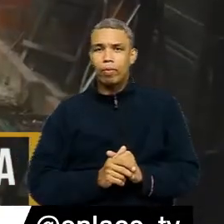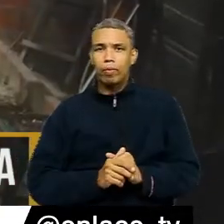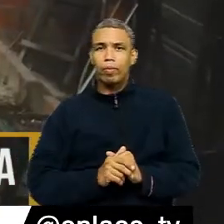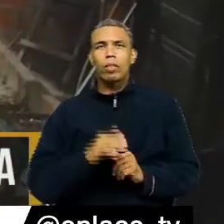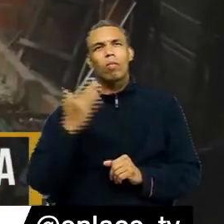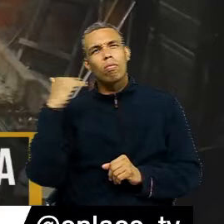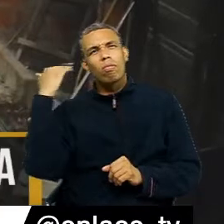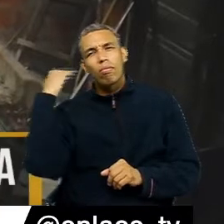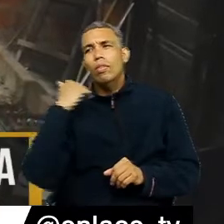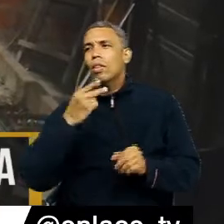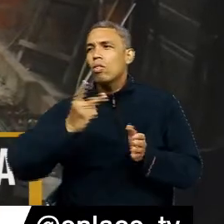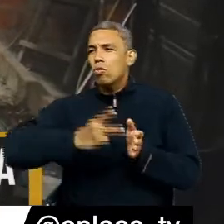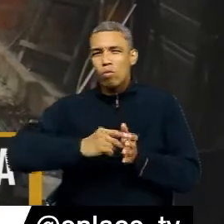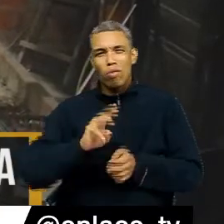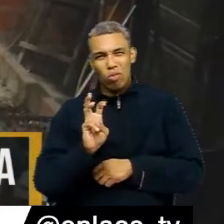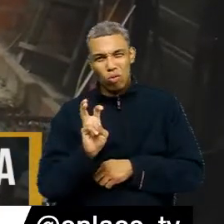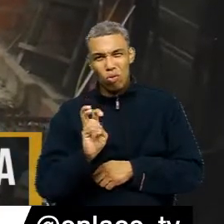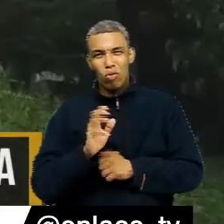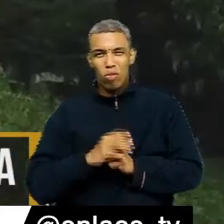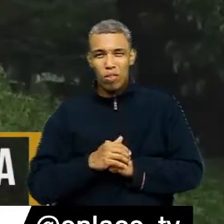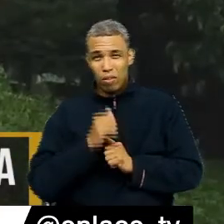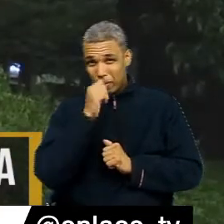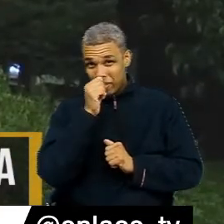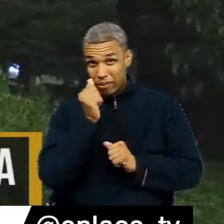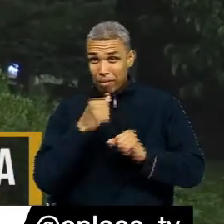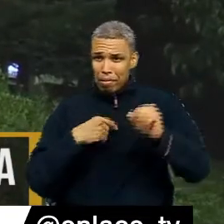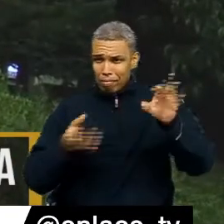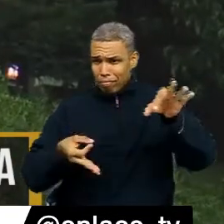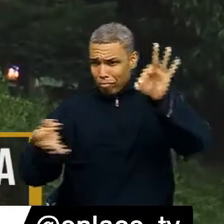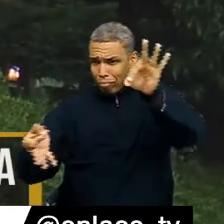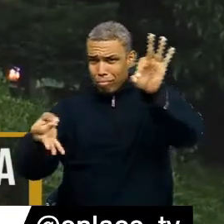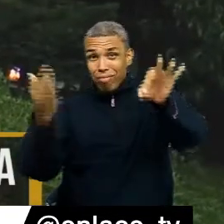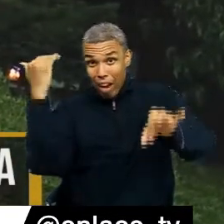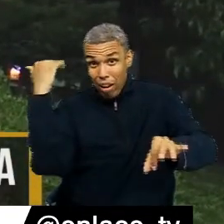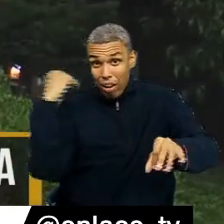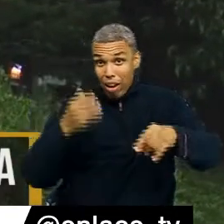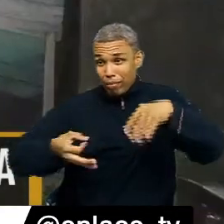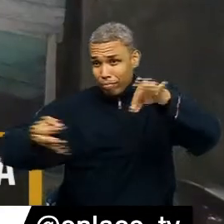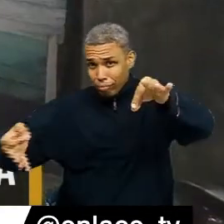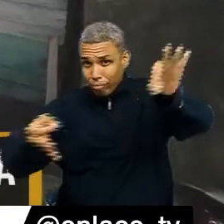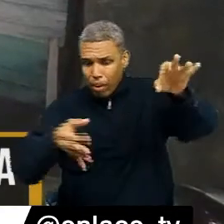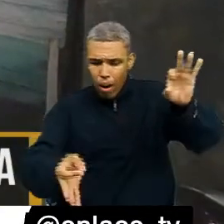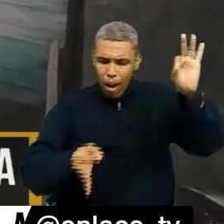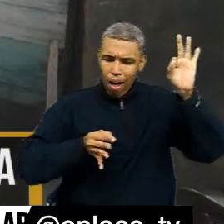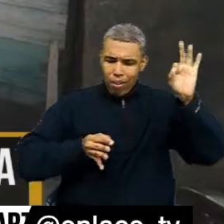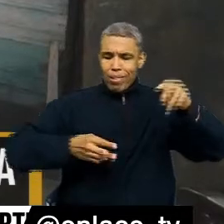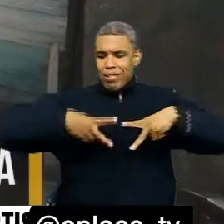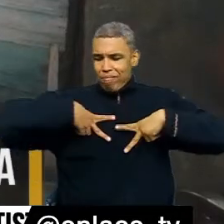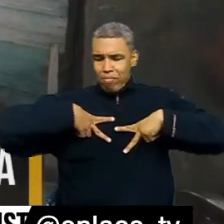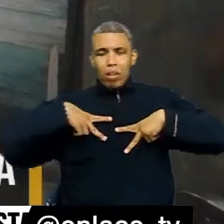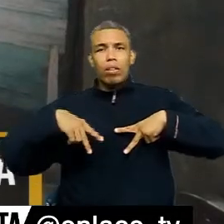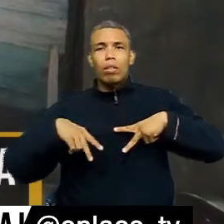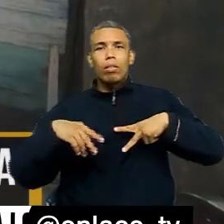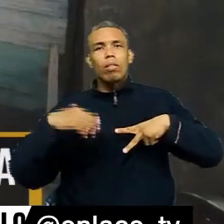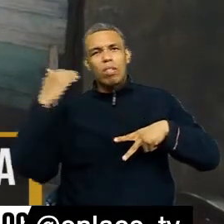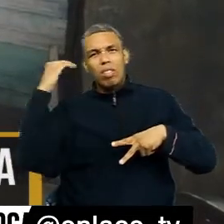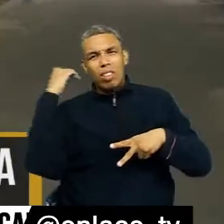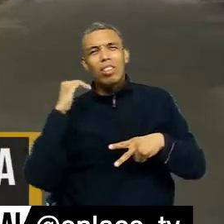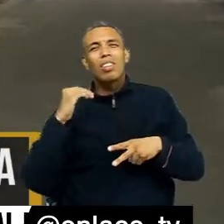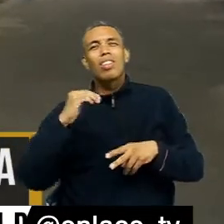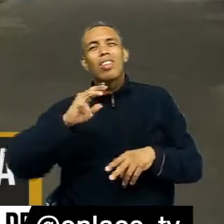2008. ¿Cómo va a ser este proceso? Este proceso, pues la intención es de los 88 predios que existían